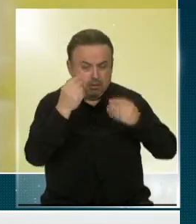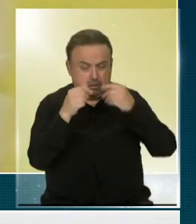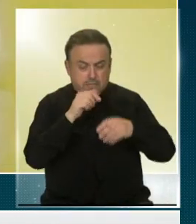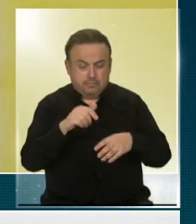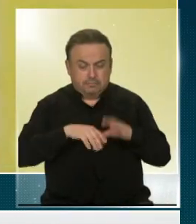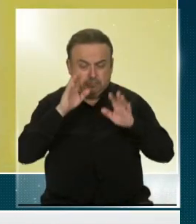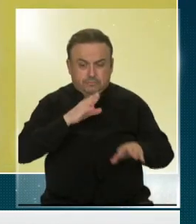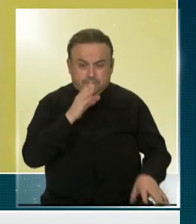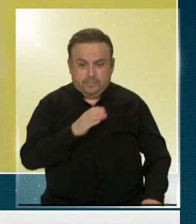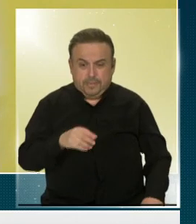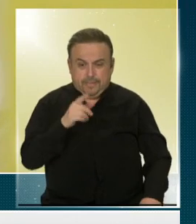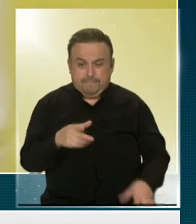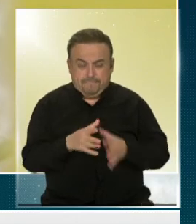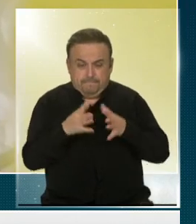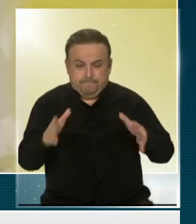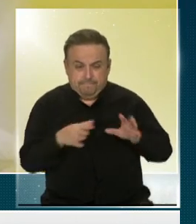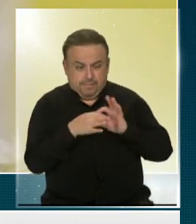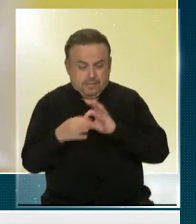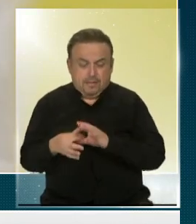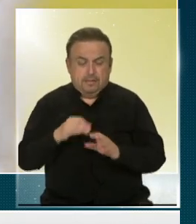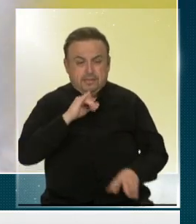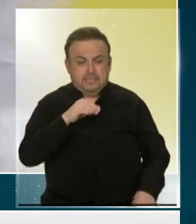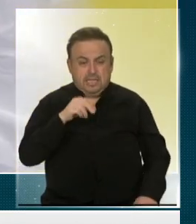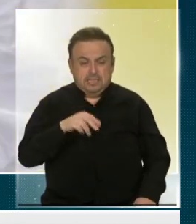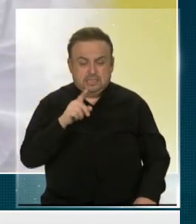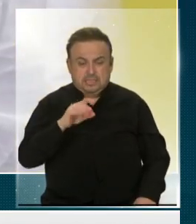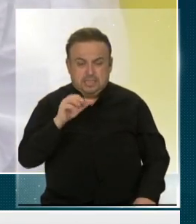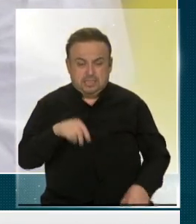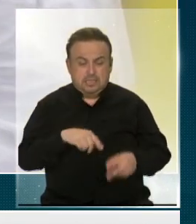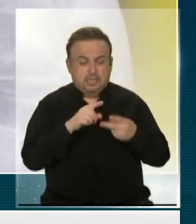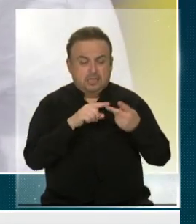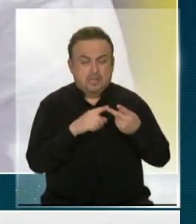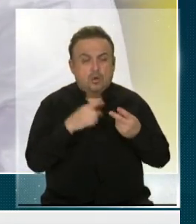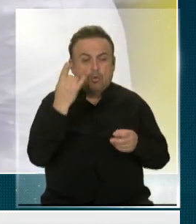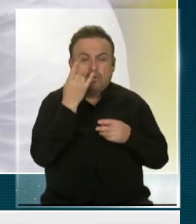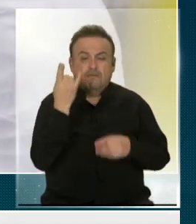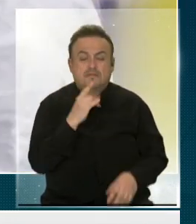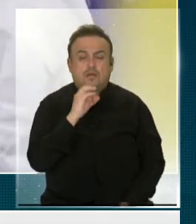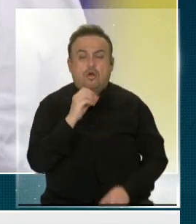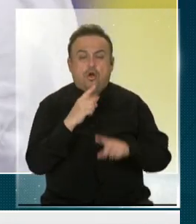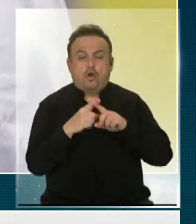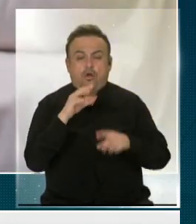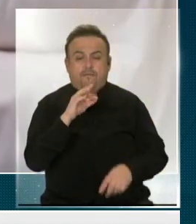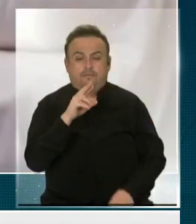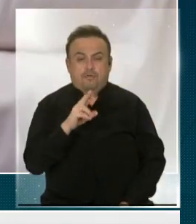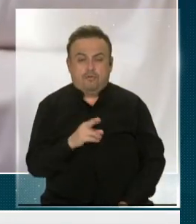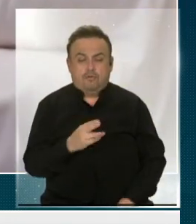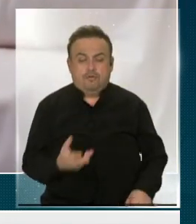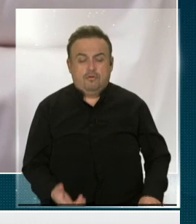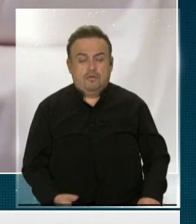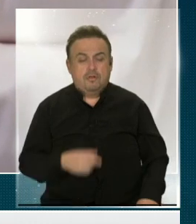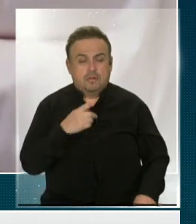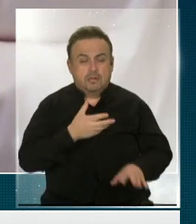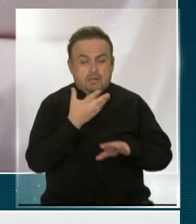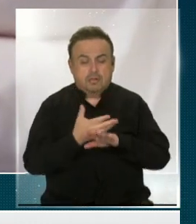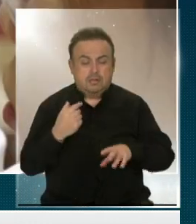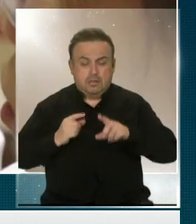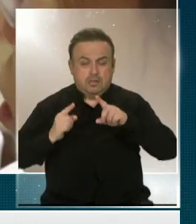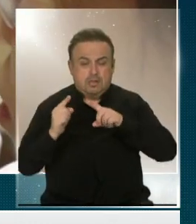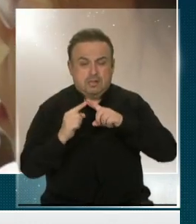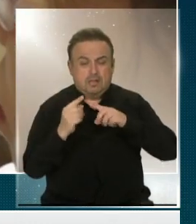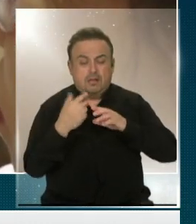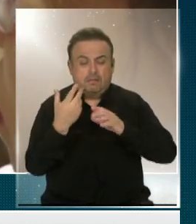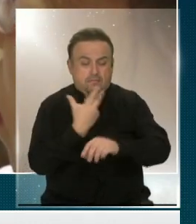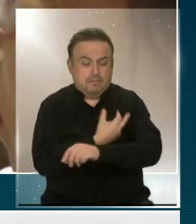más se está usando la techo vacuna ya está en la vacuna de oxford se basan en plataforma de vector viral ya cuentan las vacunas que